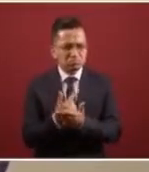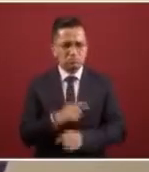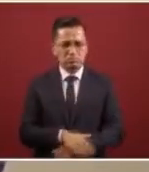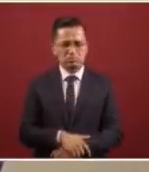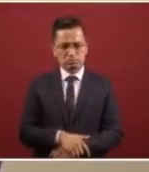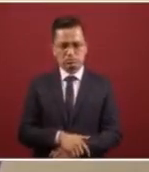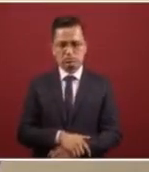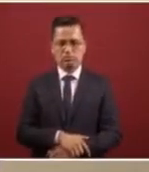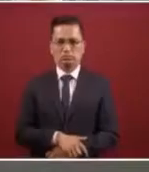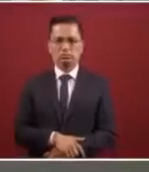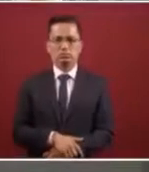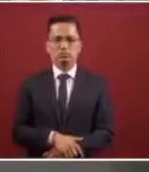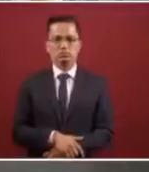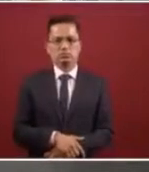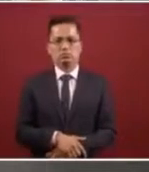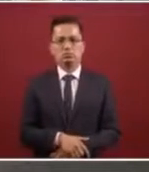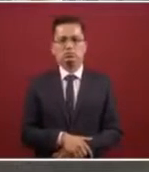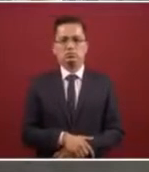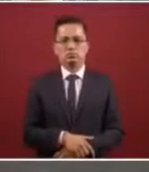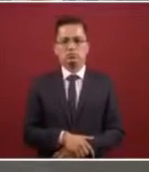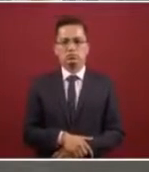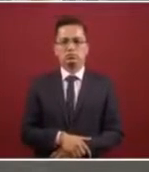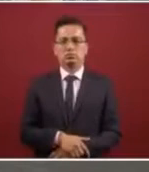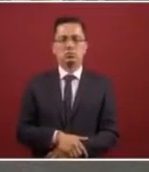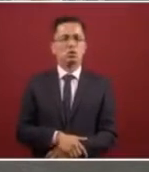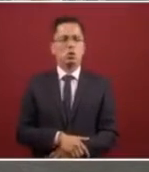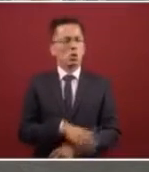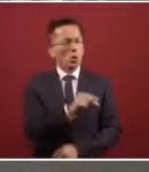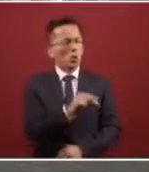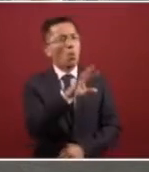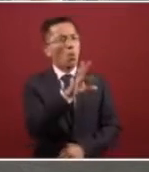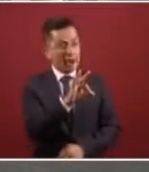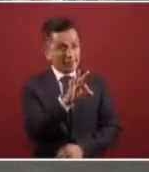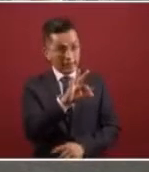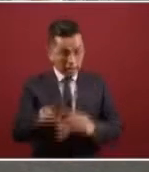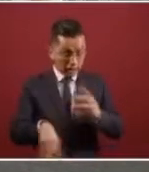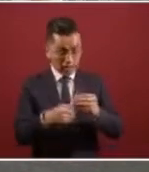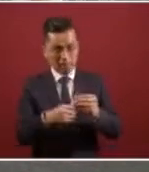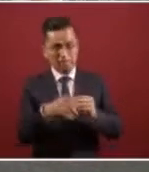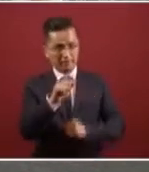¿40 al mes? No, 40 más 20. 60.